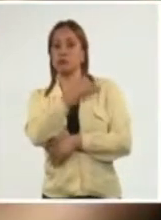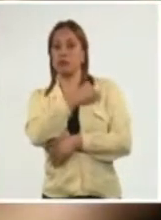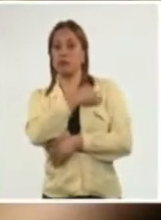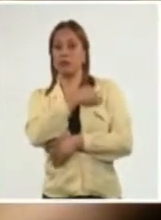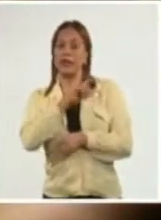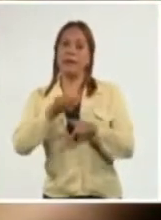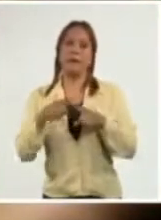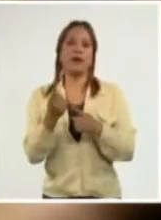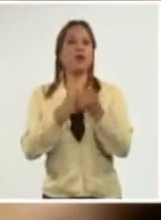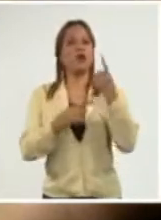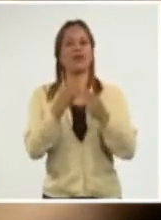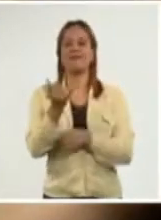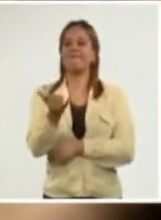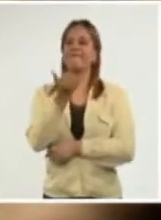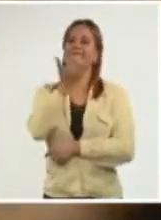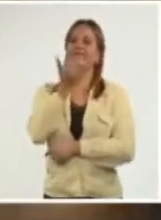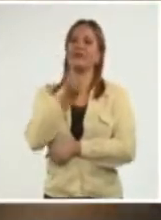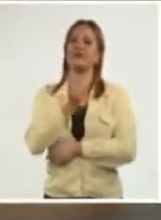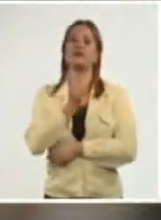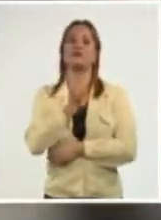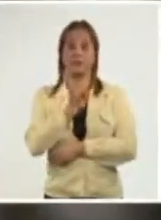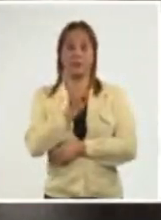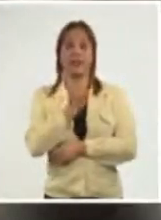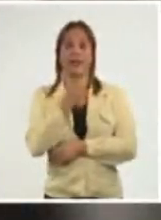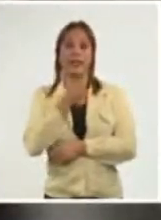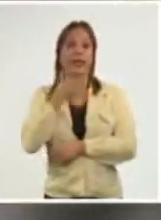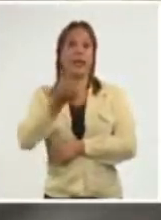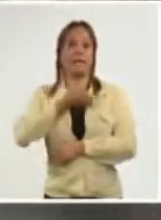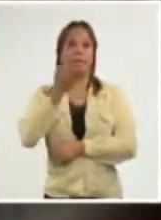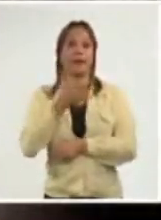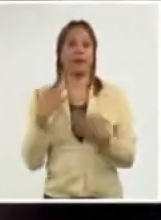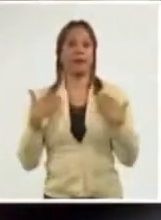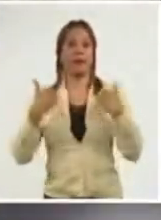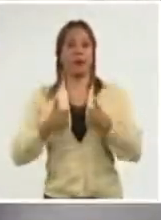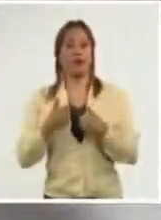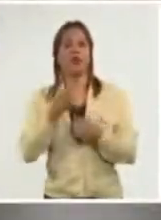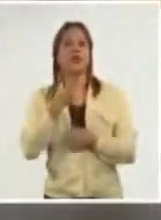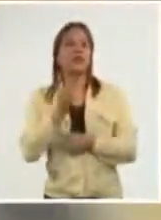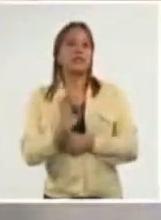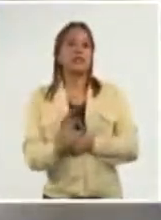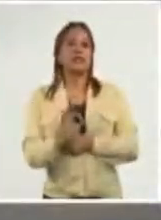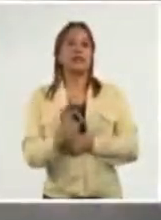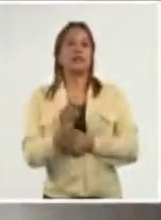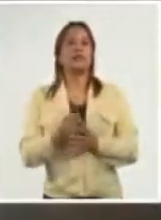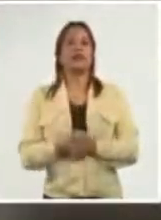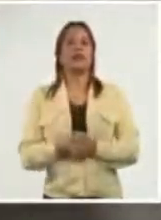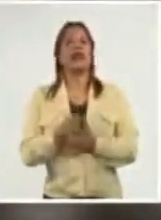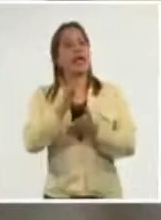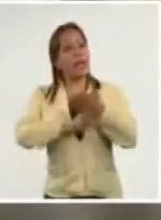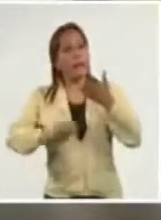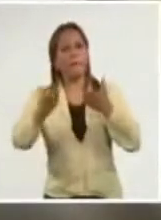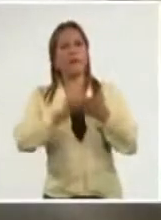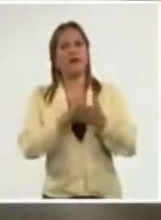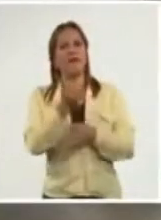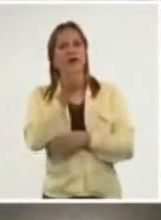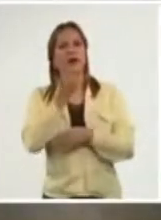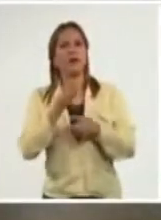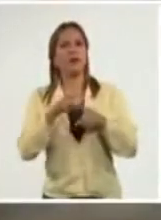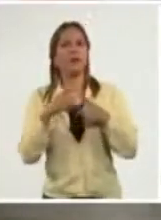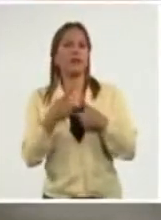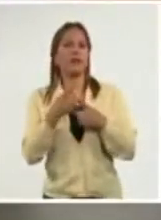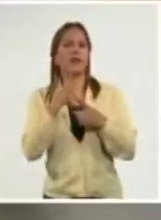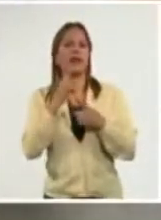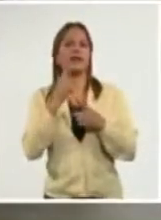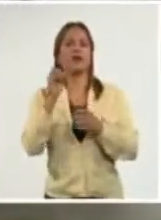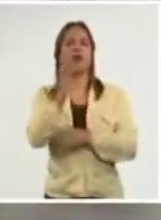por tierra el plan. Si no hubiera sido por la delación, sin duda, el plan hubiese sido un éxito